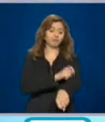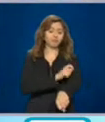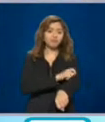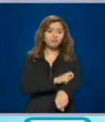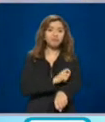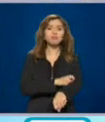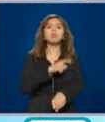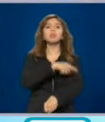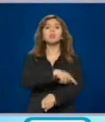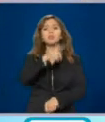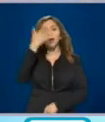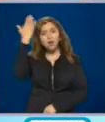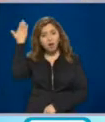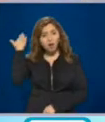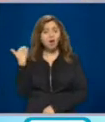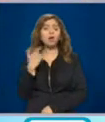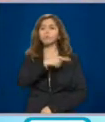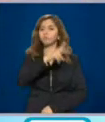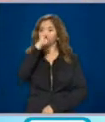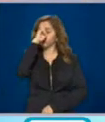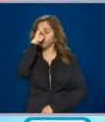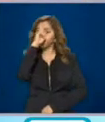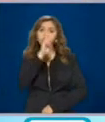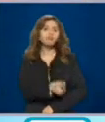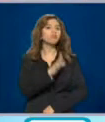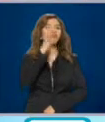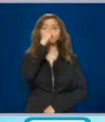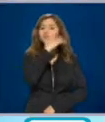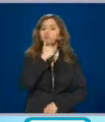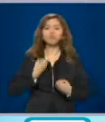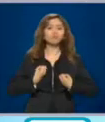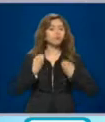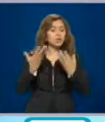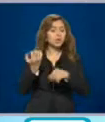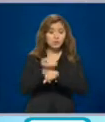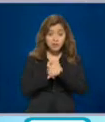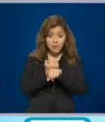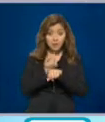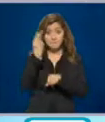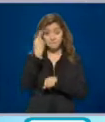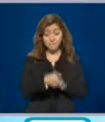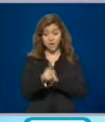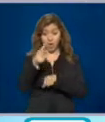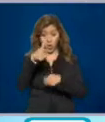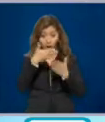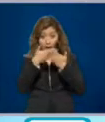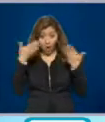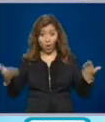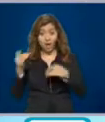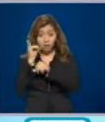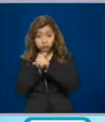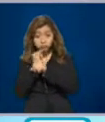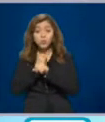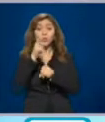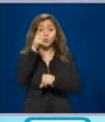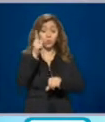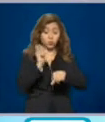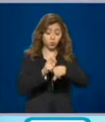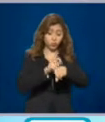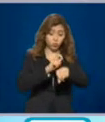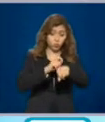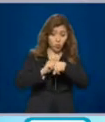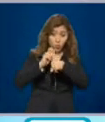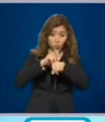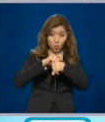cierto tiempo fueron una restricción absoluta. Sí. Ahora ya se ha visto que un año después del Ya se tatuaje, puede. sí, siempre y cuando